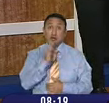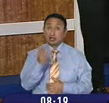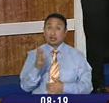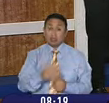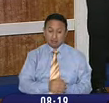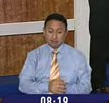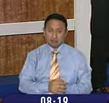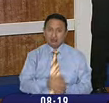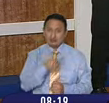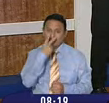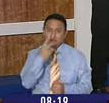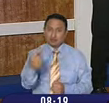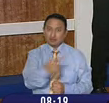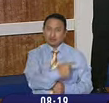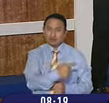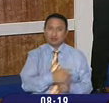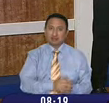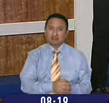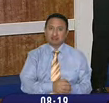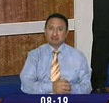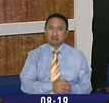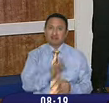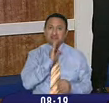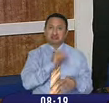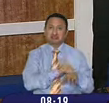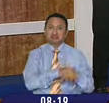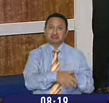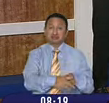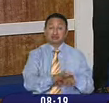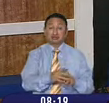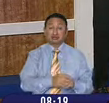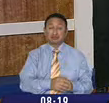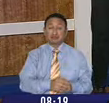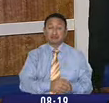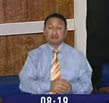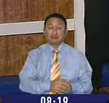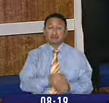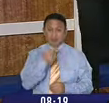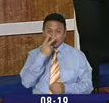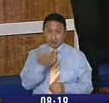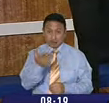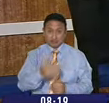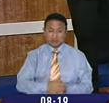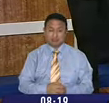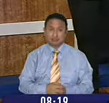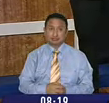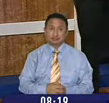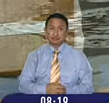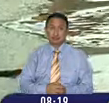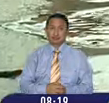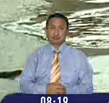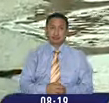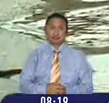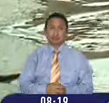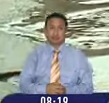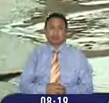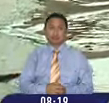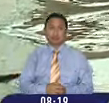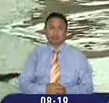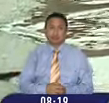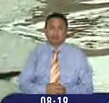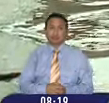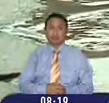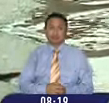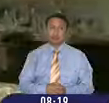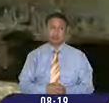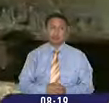veo que se está desperdiciando. Calón de orejas a la empresa. Miren ustedes. En la calle Cayetano